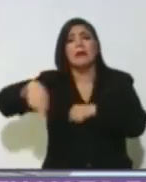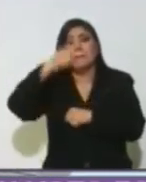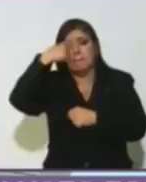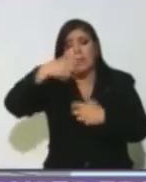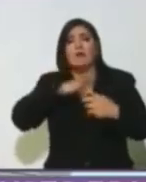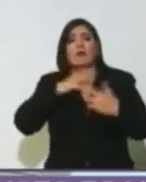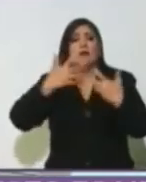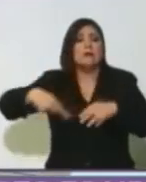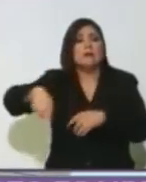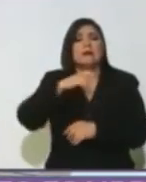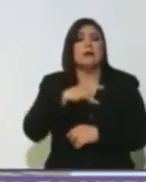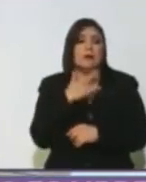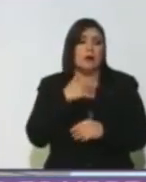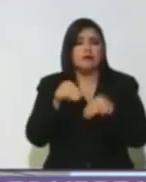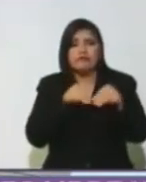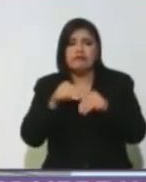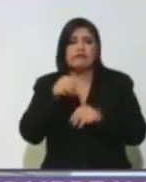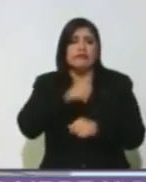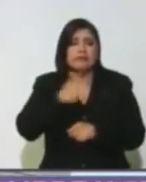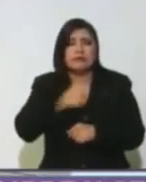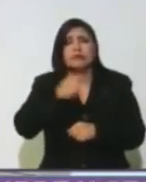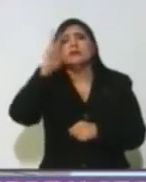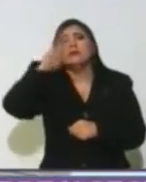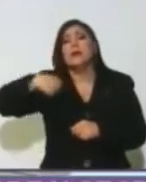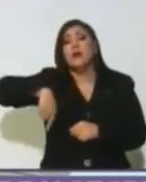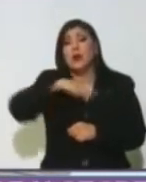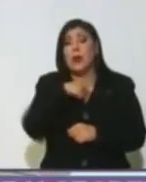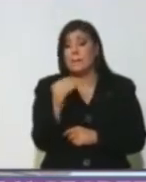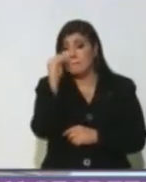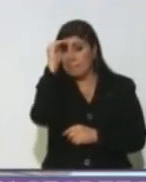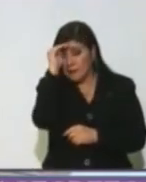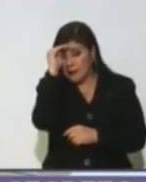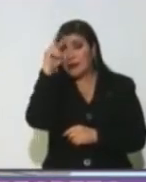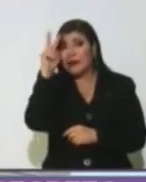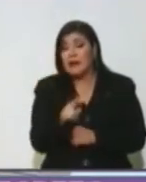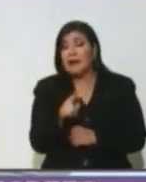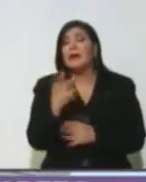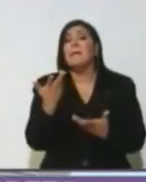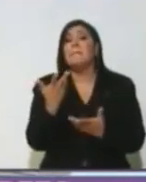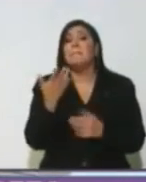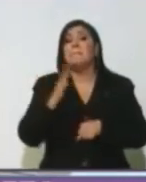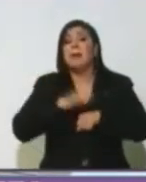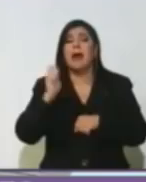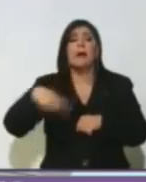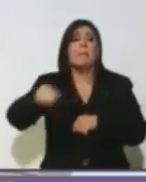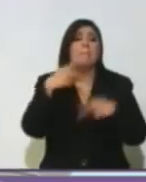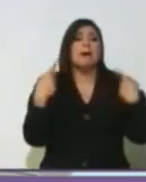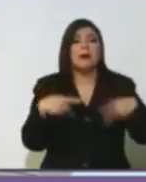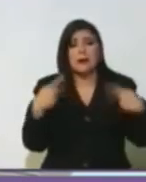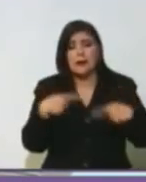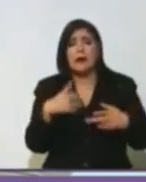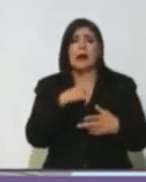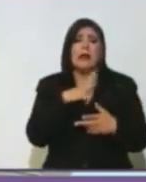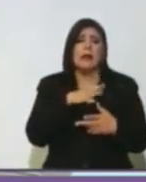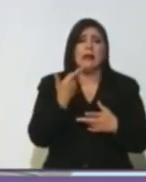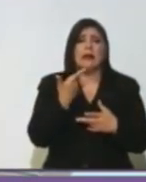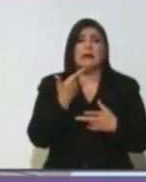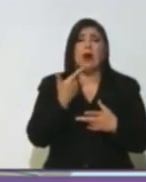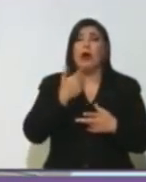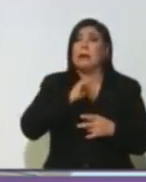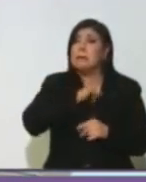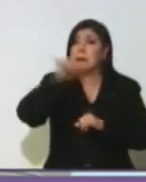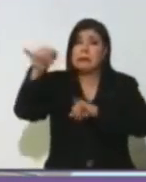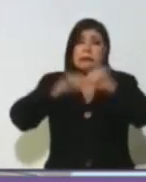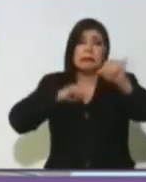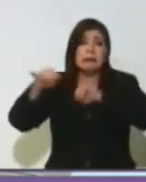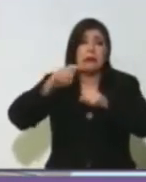movilidad en la ciudad y estamos pensando en las personas que más tiempo tardan y que más gastan las personas que viven en la periferia